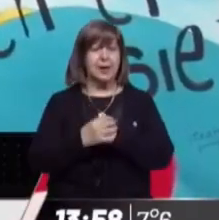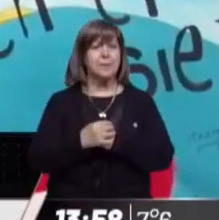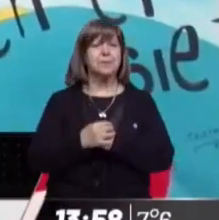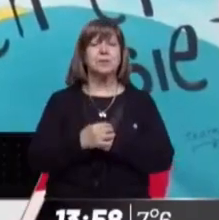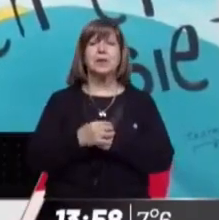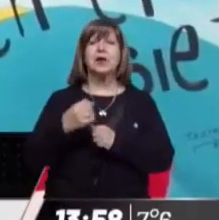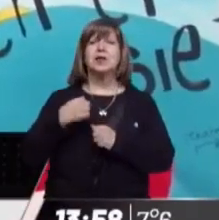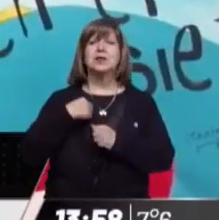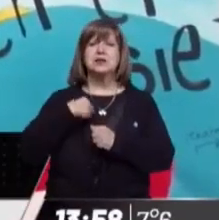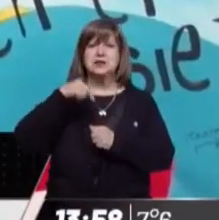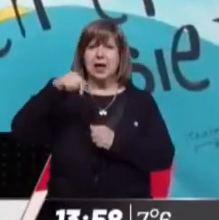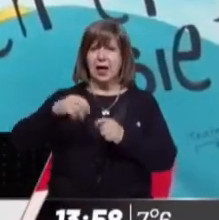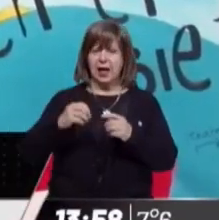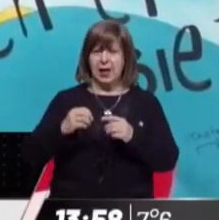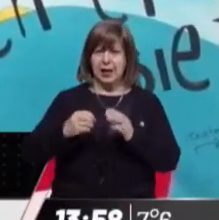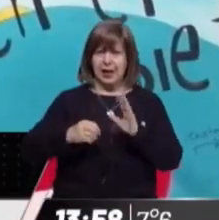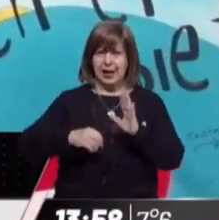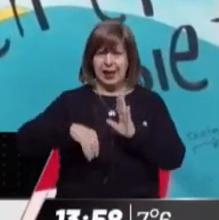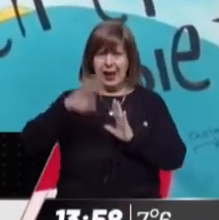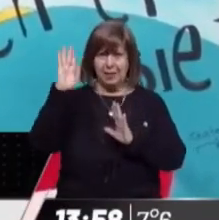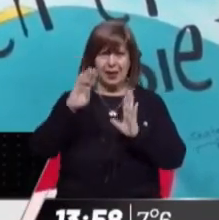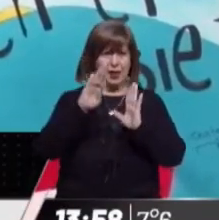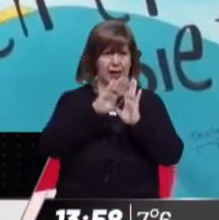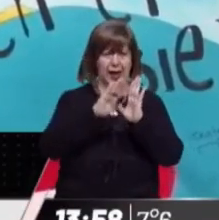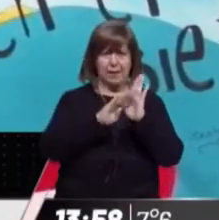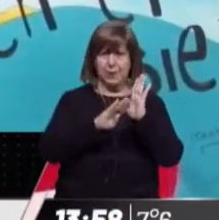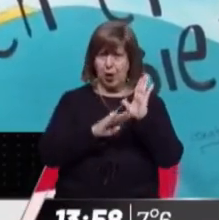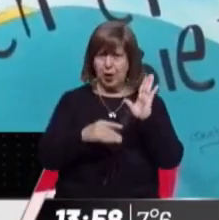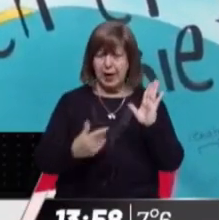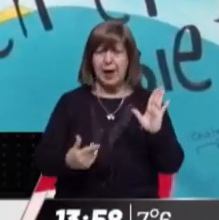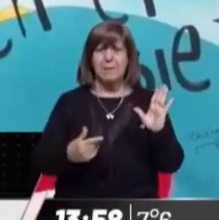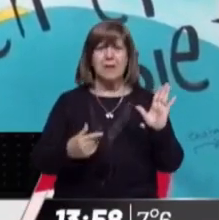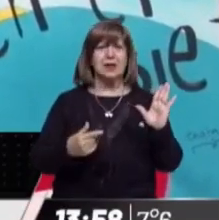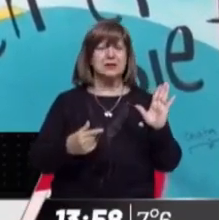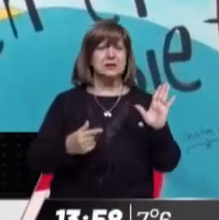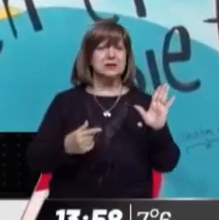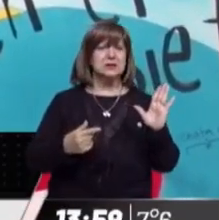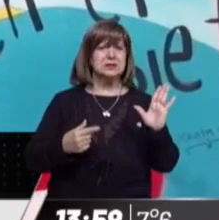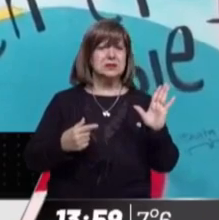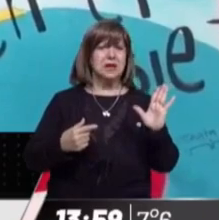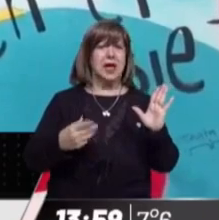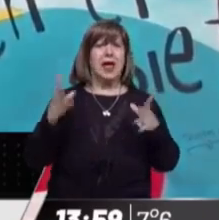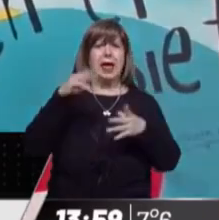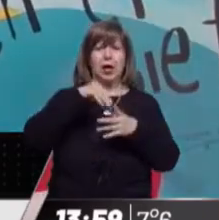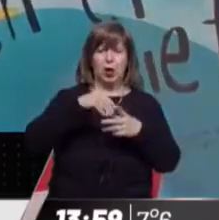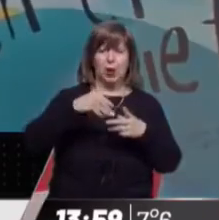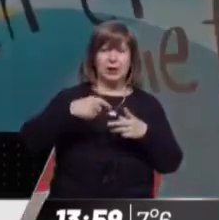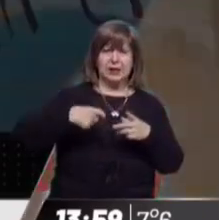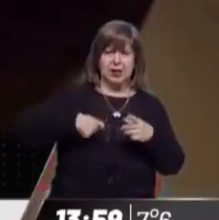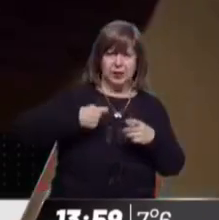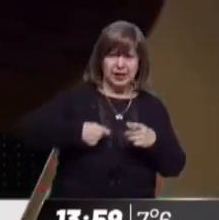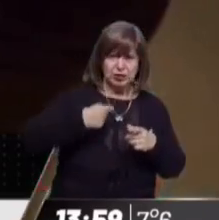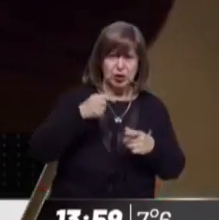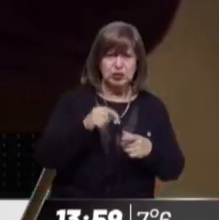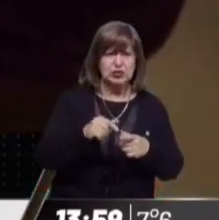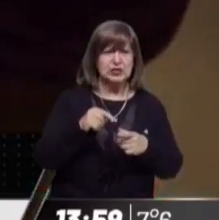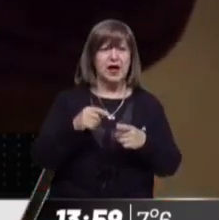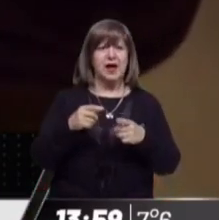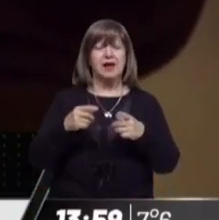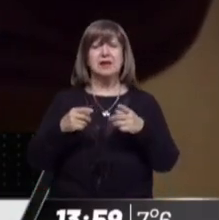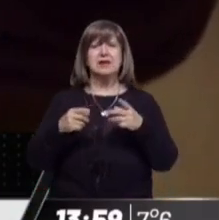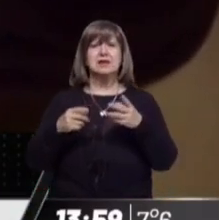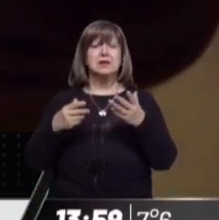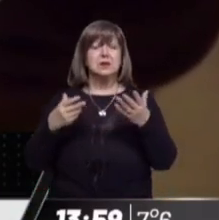la mayoría de los programas de la nación hacia las provincias tanto remediar los programas que tienen que ver con incluir salud los programas que tienen que ver con salud sexual y